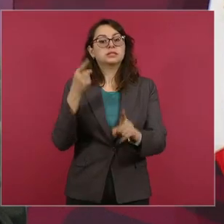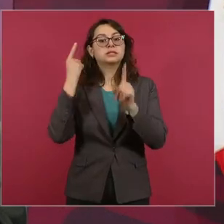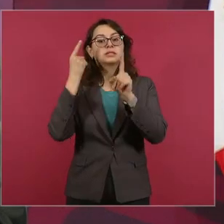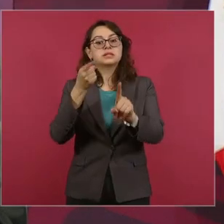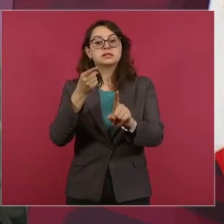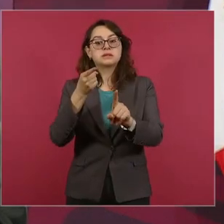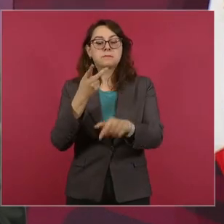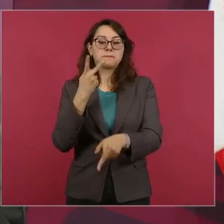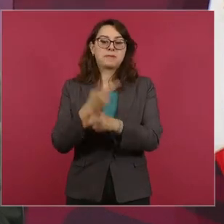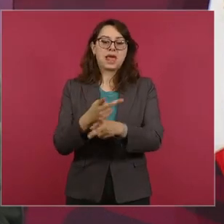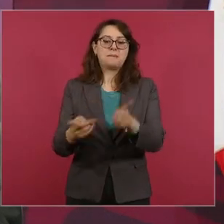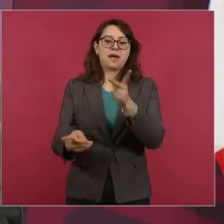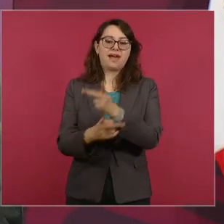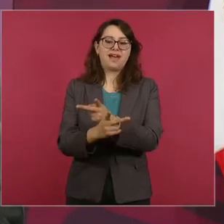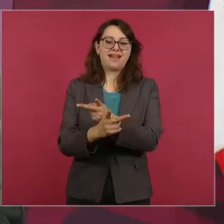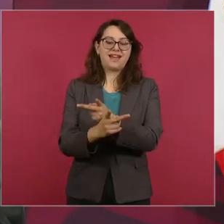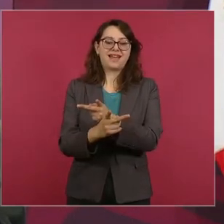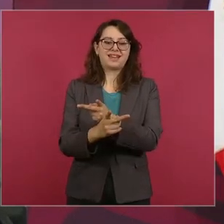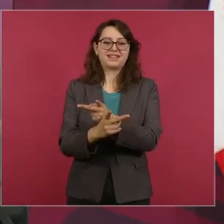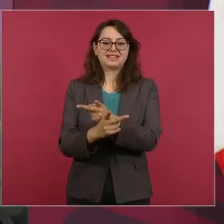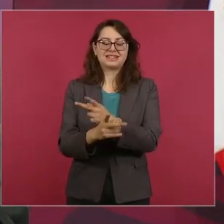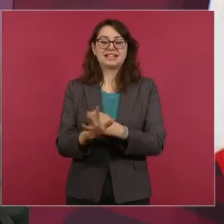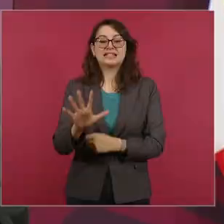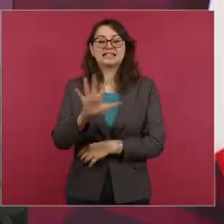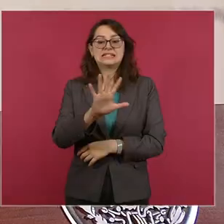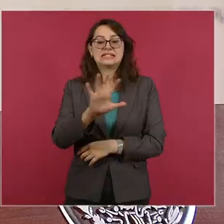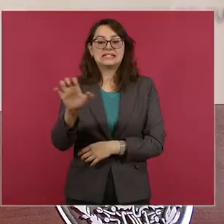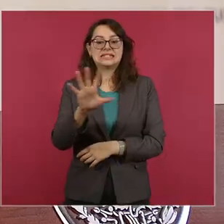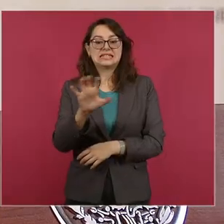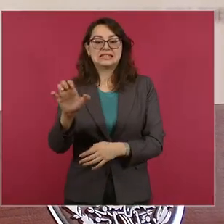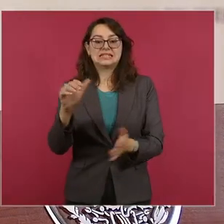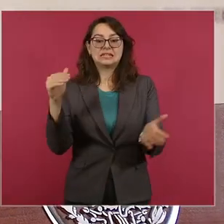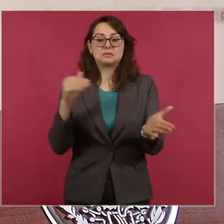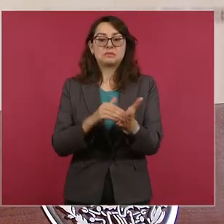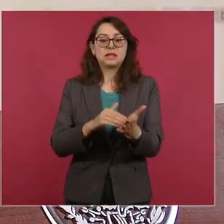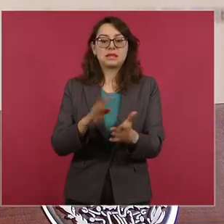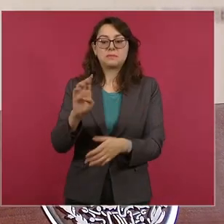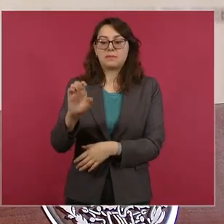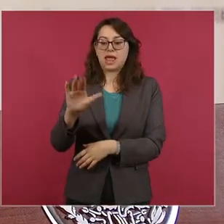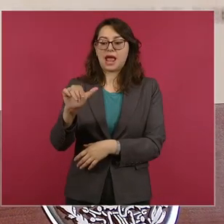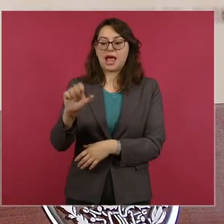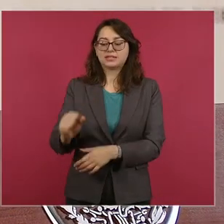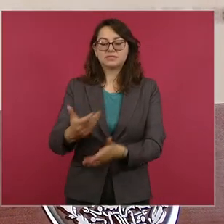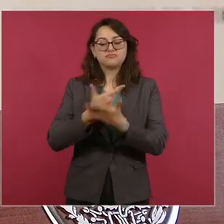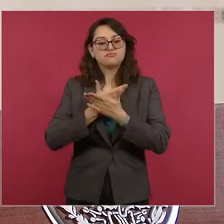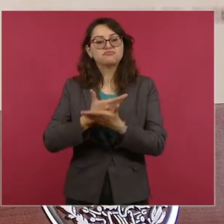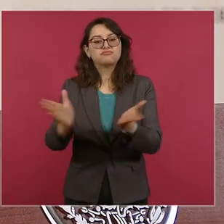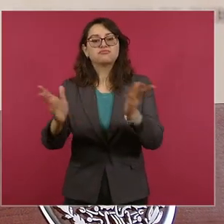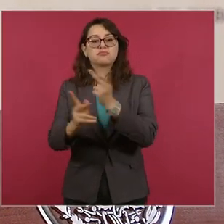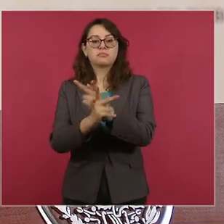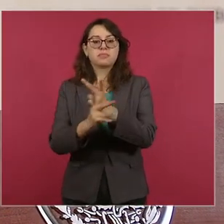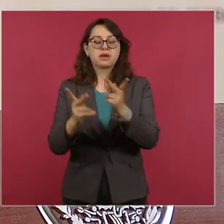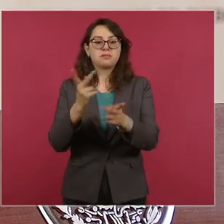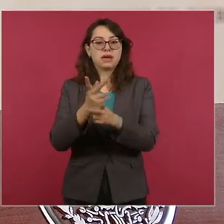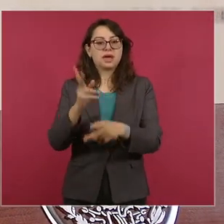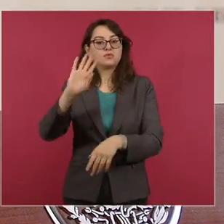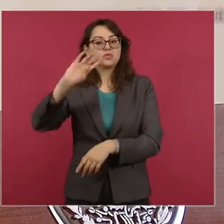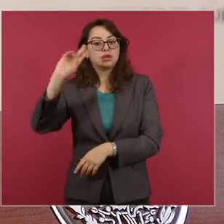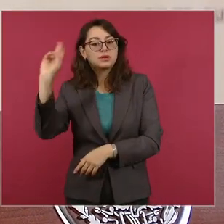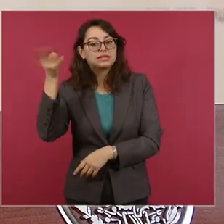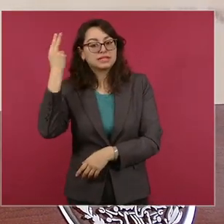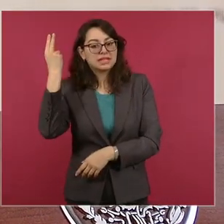para preparatorianos, cerca de 500 mil becas para estudiantes estudiantes para nivel universitario.